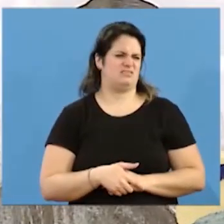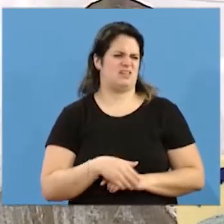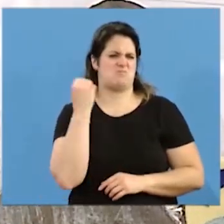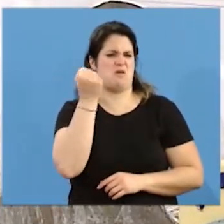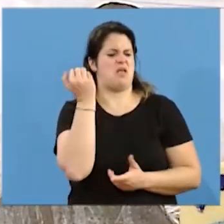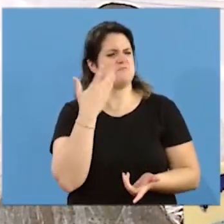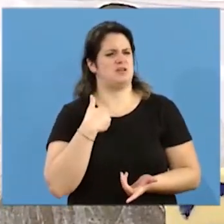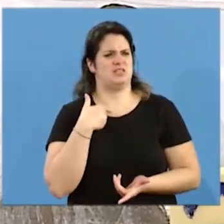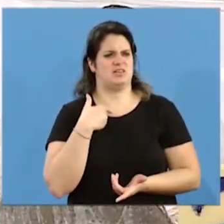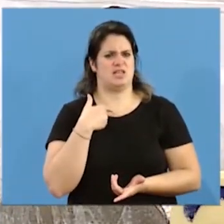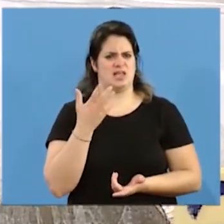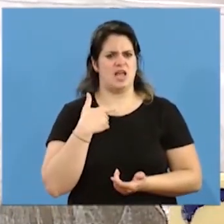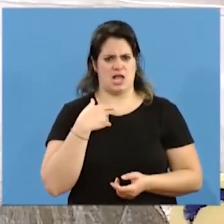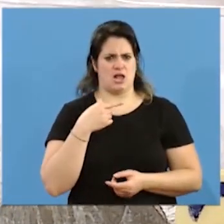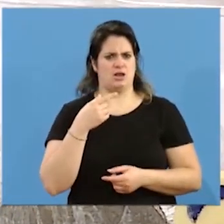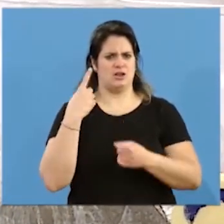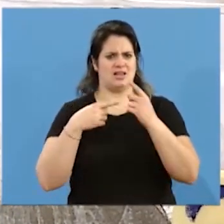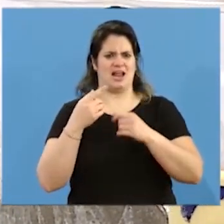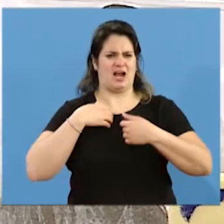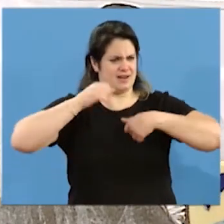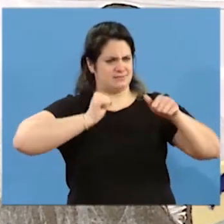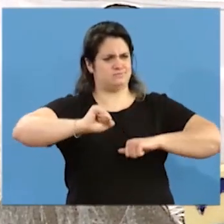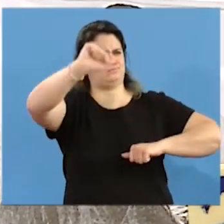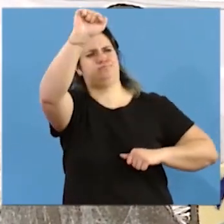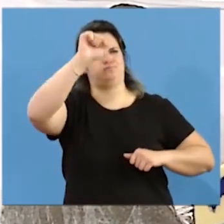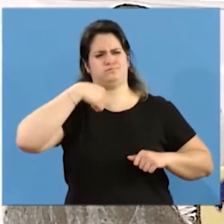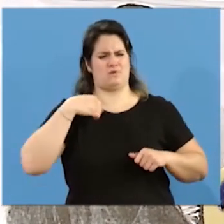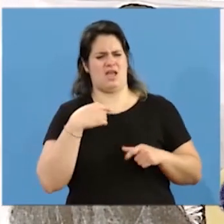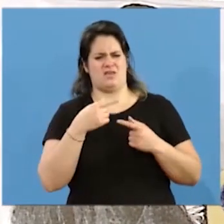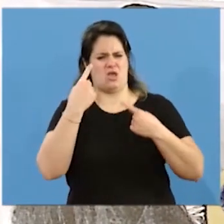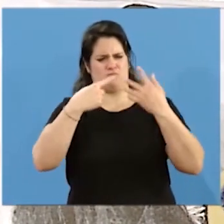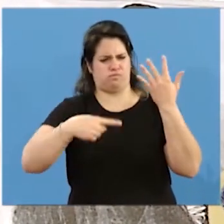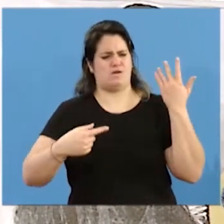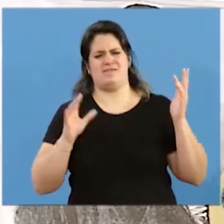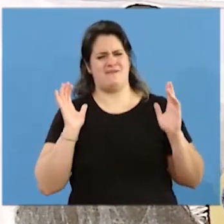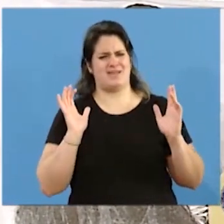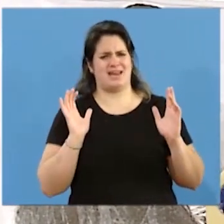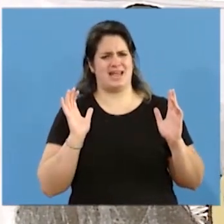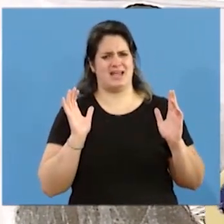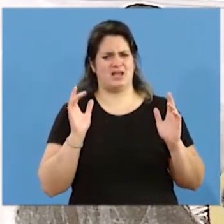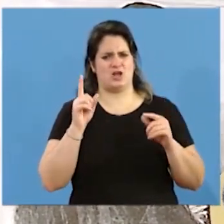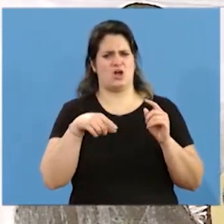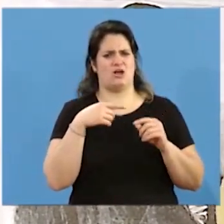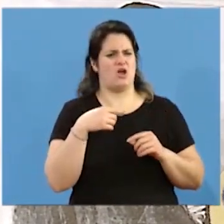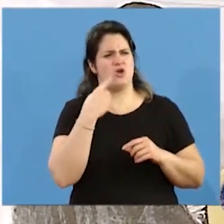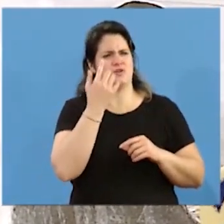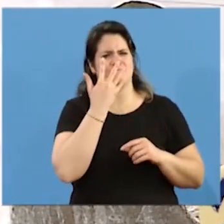héroe? ¿Qué entonces me vas a contar de Superman, Batman, el otro que me gusta